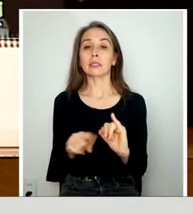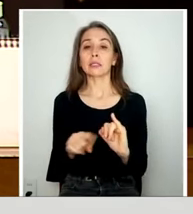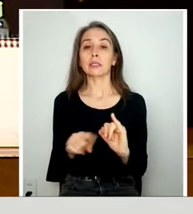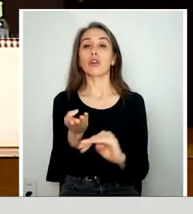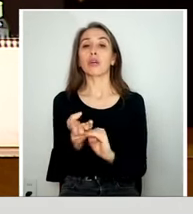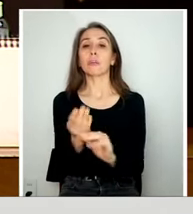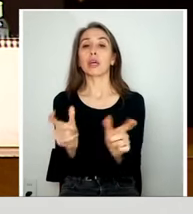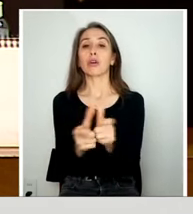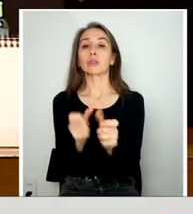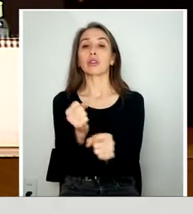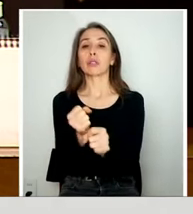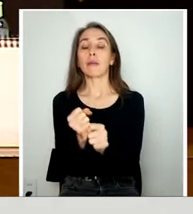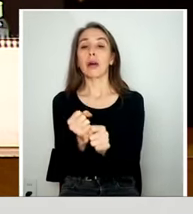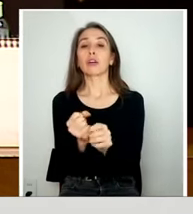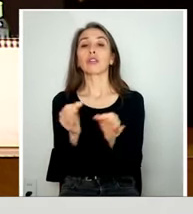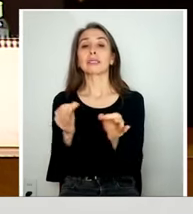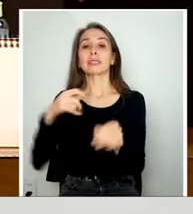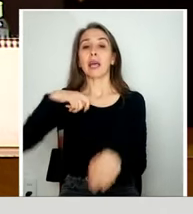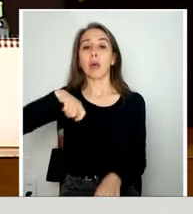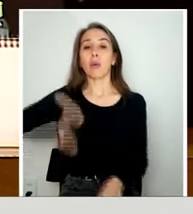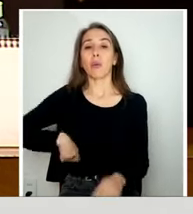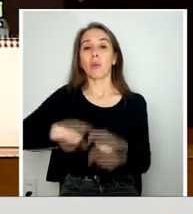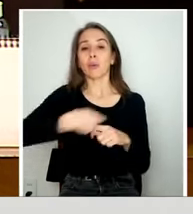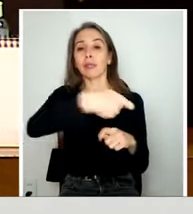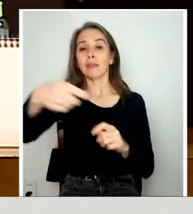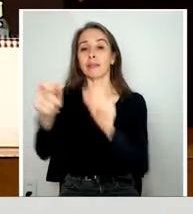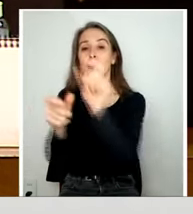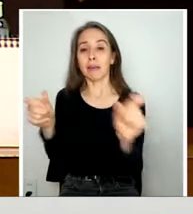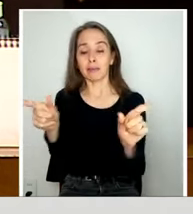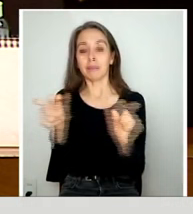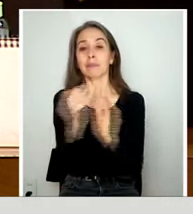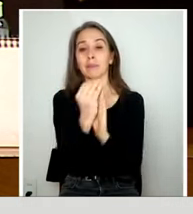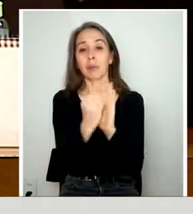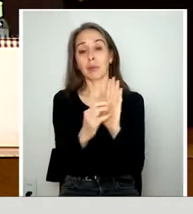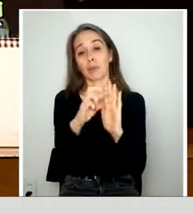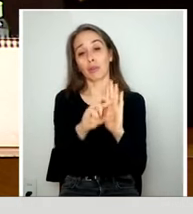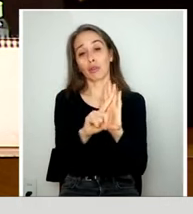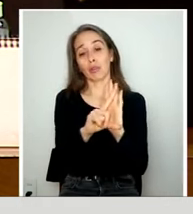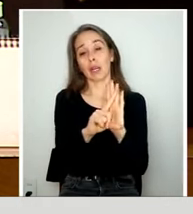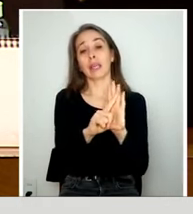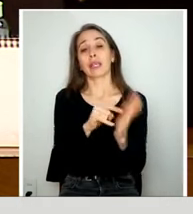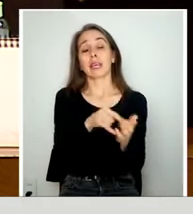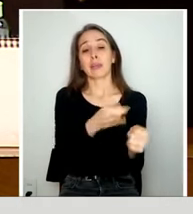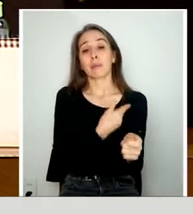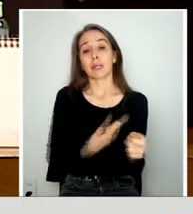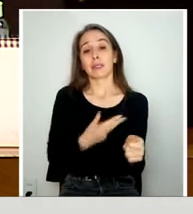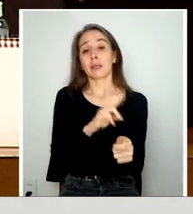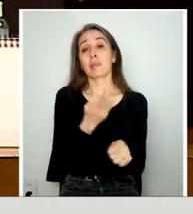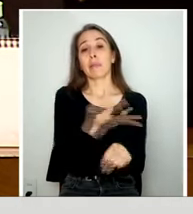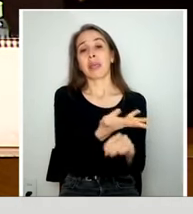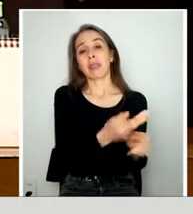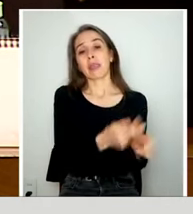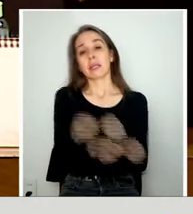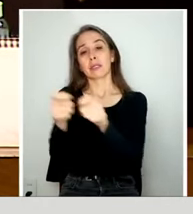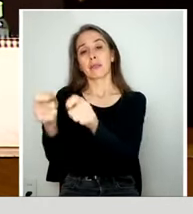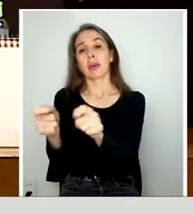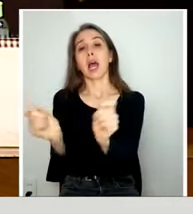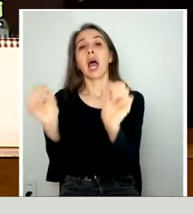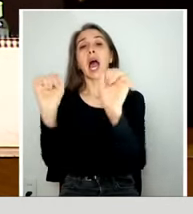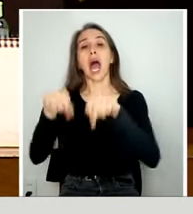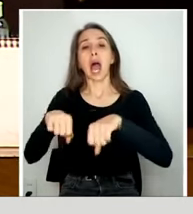y seguridad Social para que le sea remitido el proyecto iniciado un mensaje que aprueba el convenio número 176